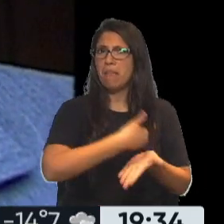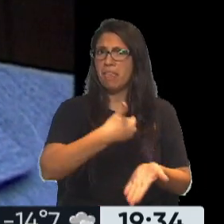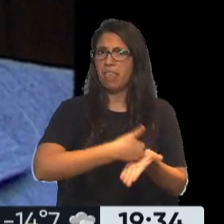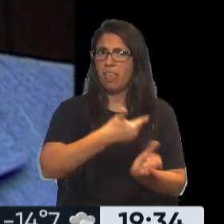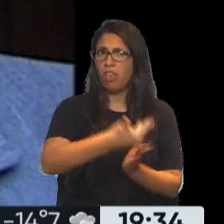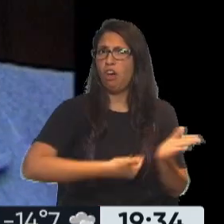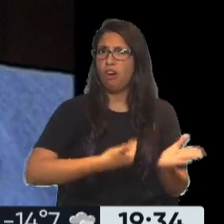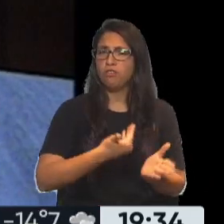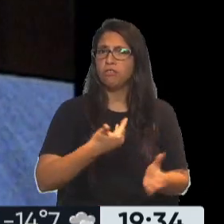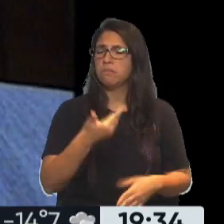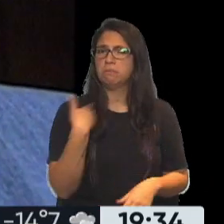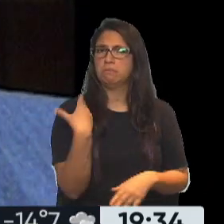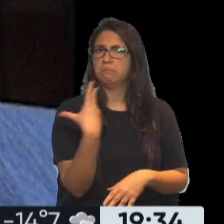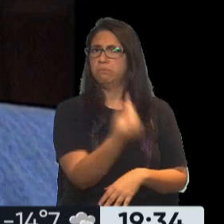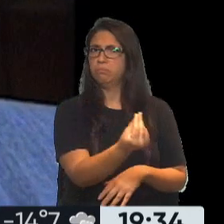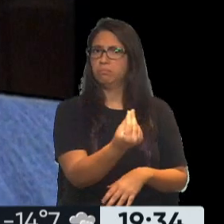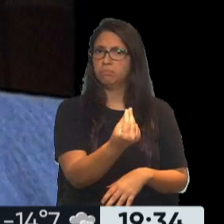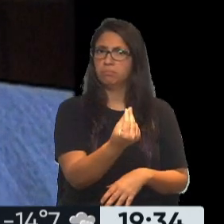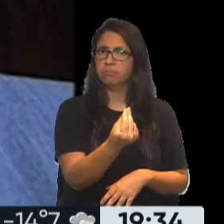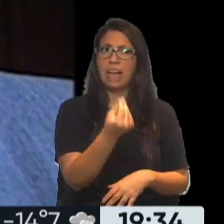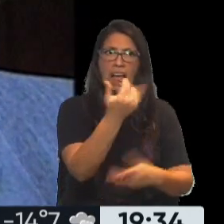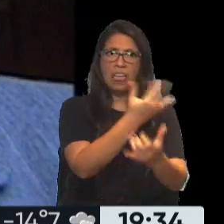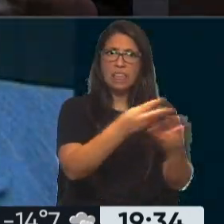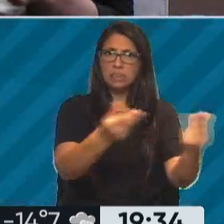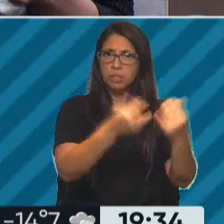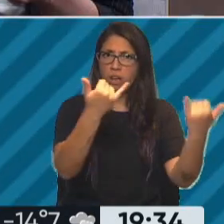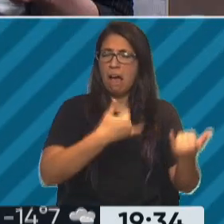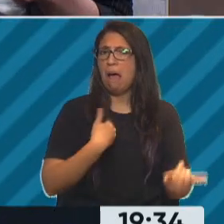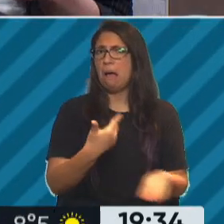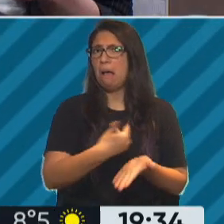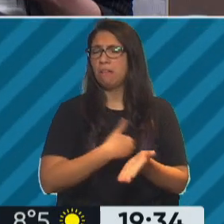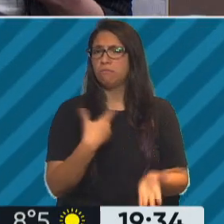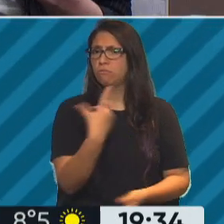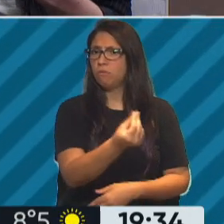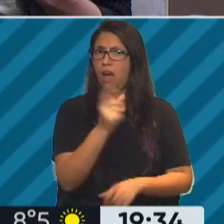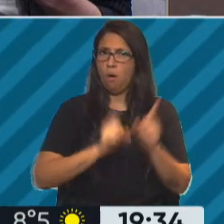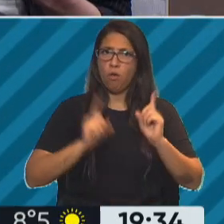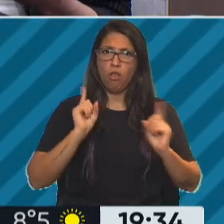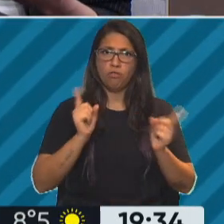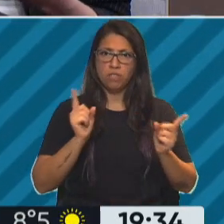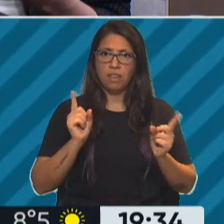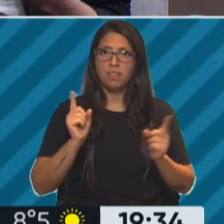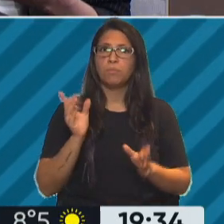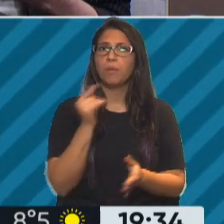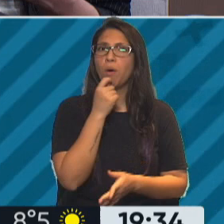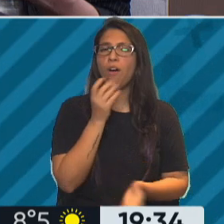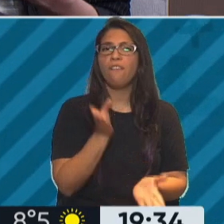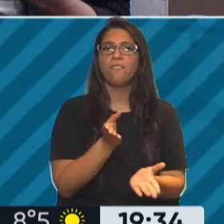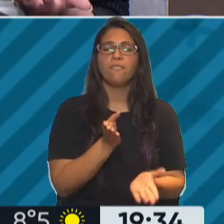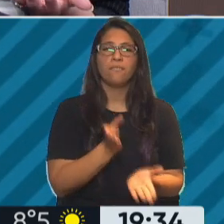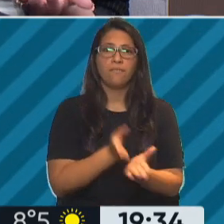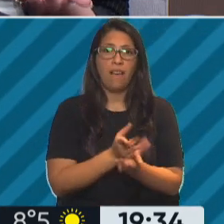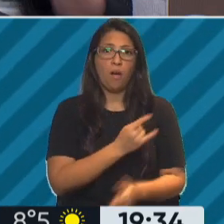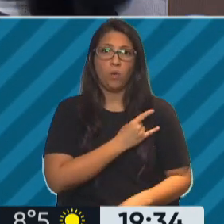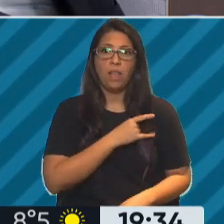corpus cuando había desaparecidos. Claro. Hoy en día hay profesores que dan clases en la Facultad de Derechos y que integraron la Comisión